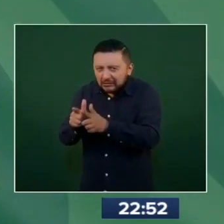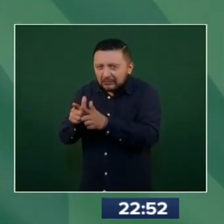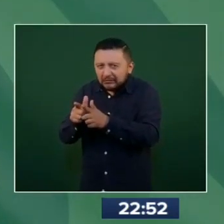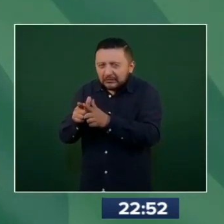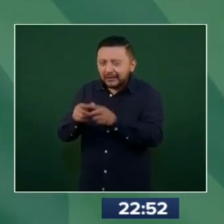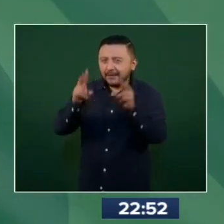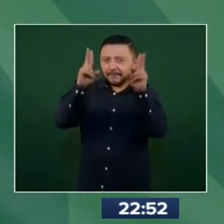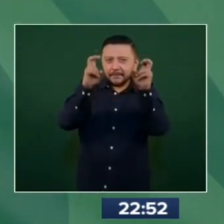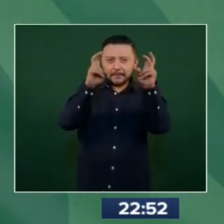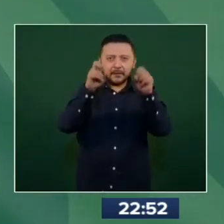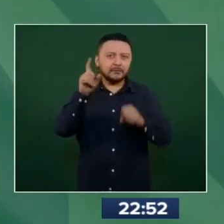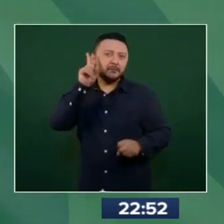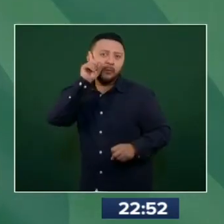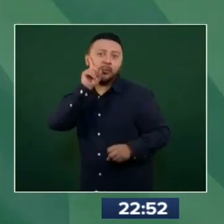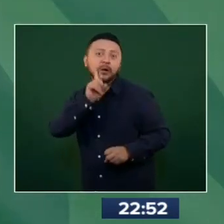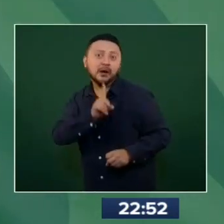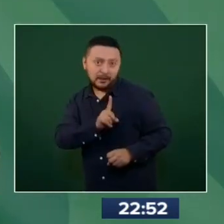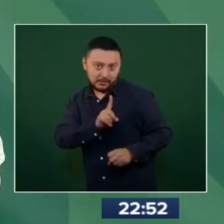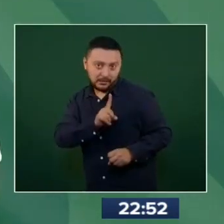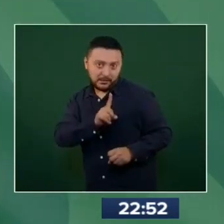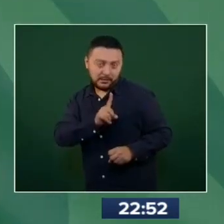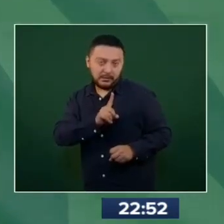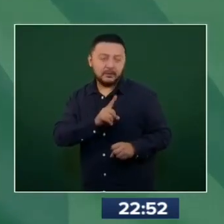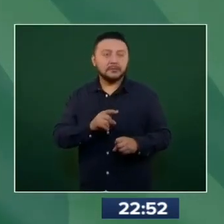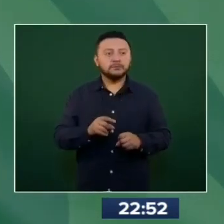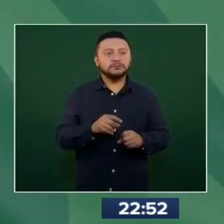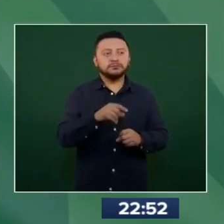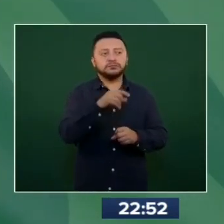feminismo, el ecologismo,